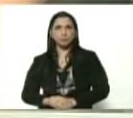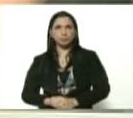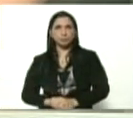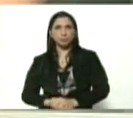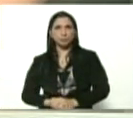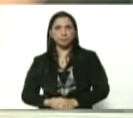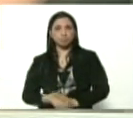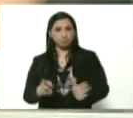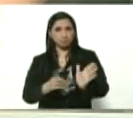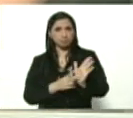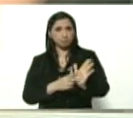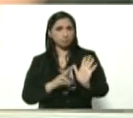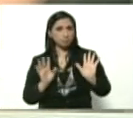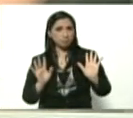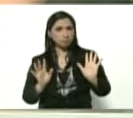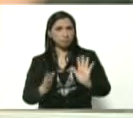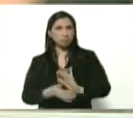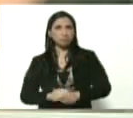¿verdad?